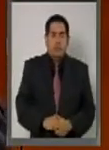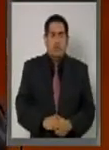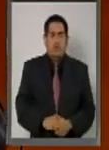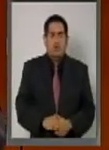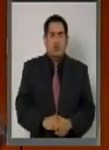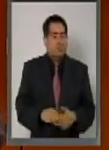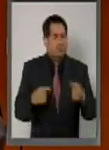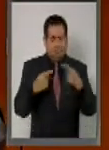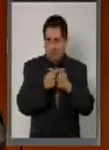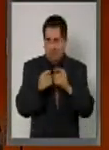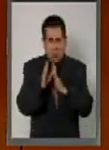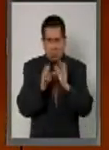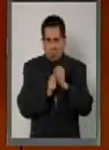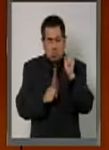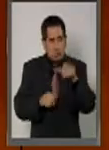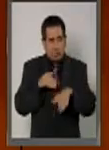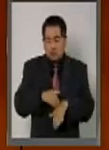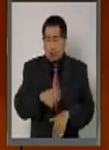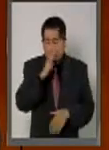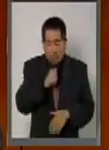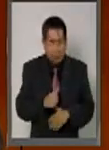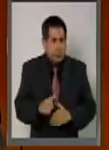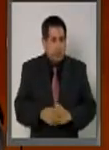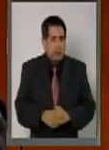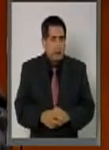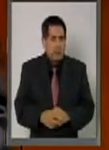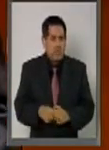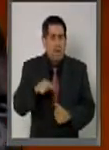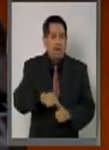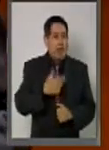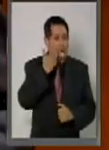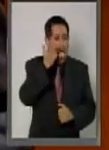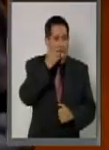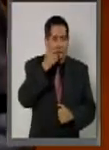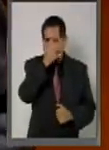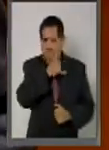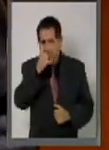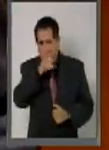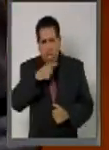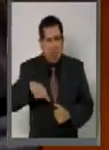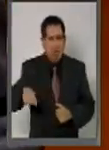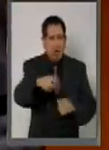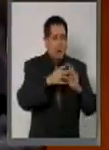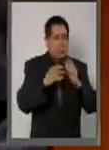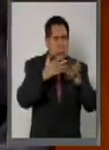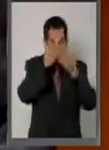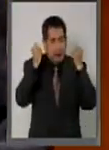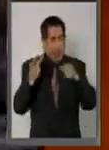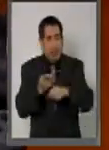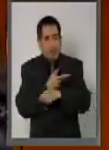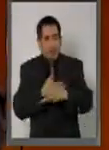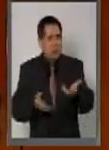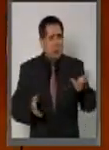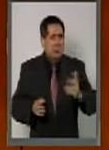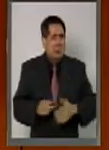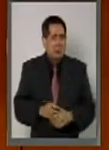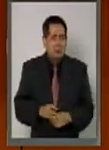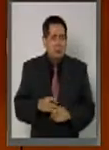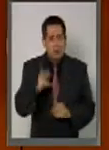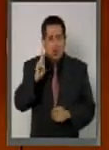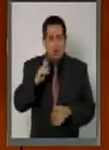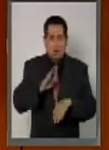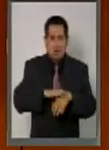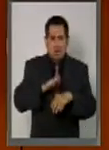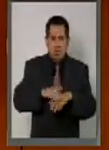son inconstitucionales. Aquí se hacen guajes y no saben ni lo que pasó. Pero como